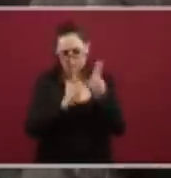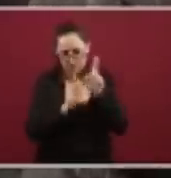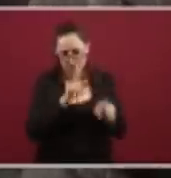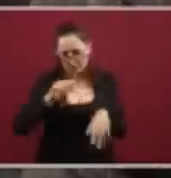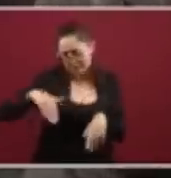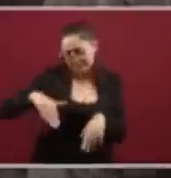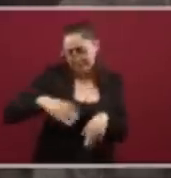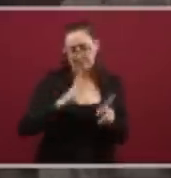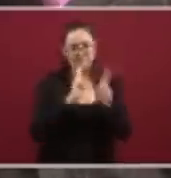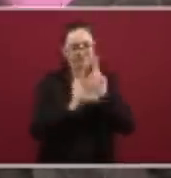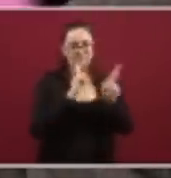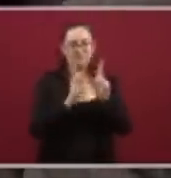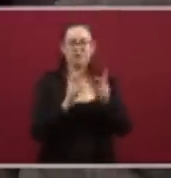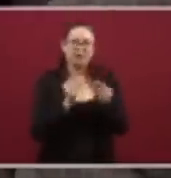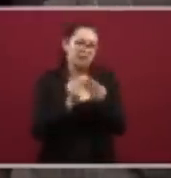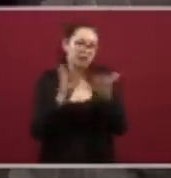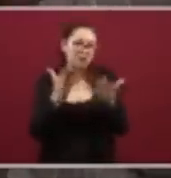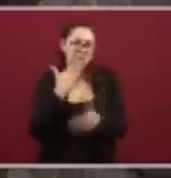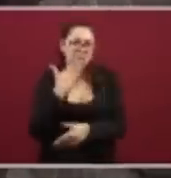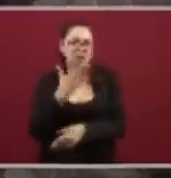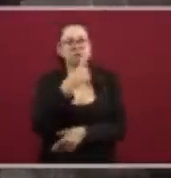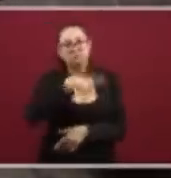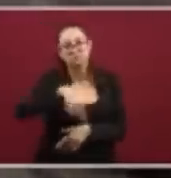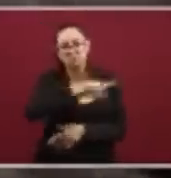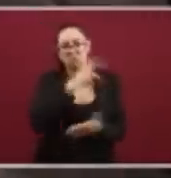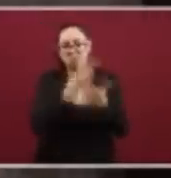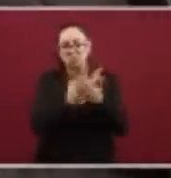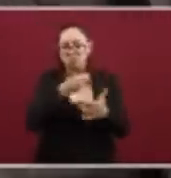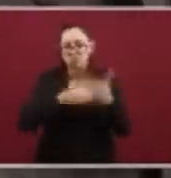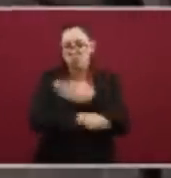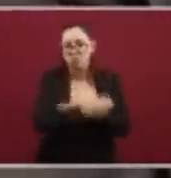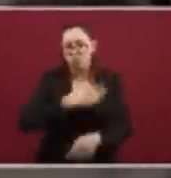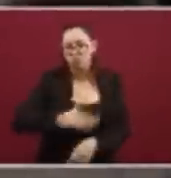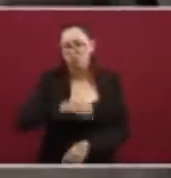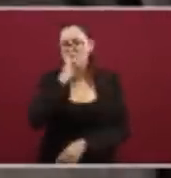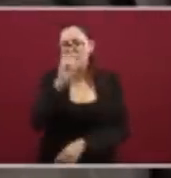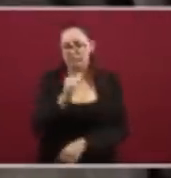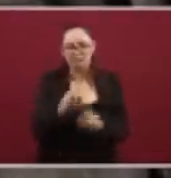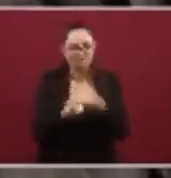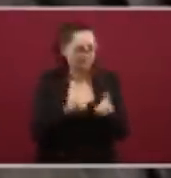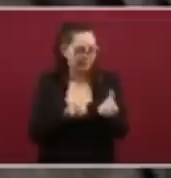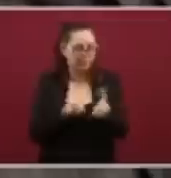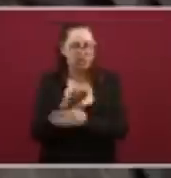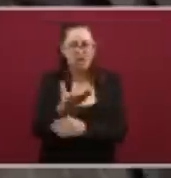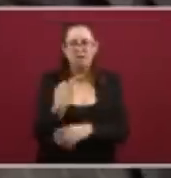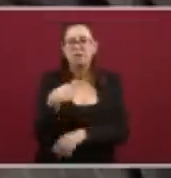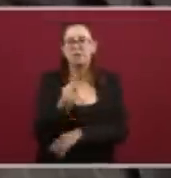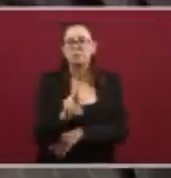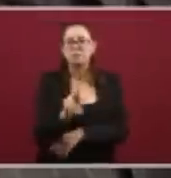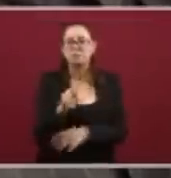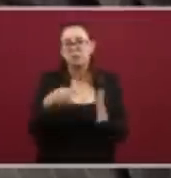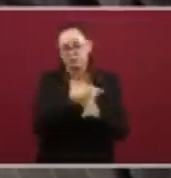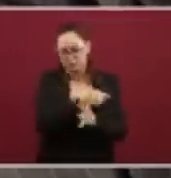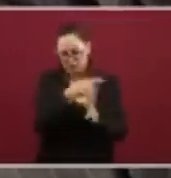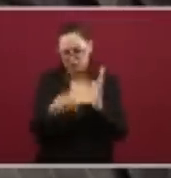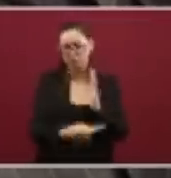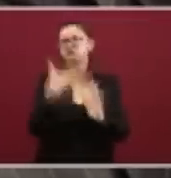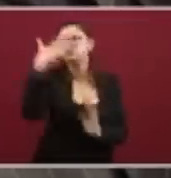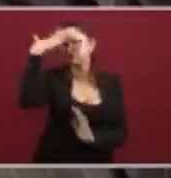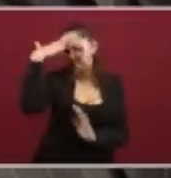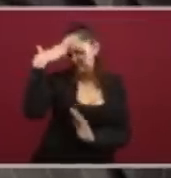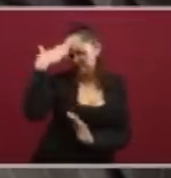encarcelados de manera injusta pero más allá de eso presidente ellos tienen perfectamente identificados quienes